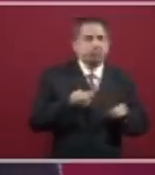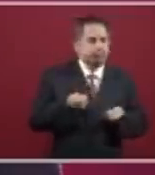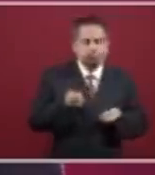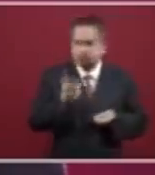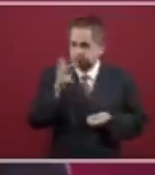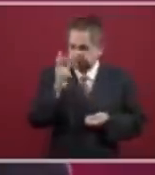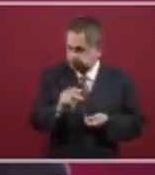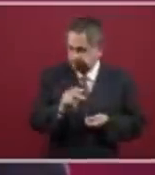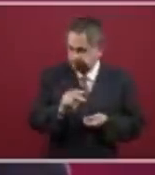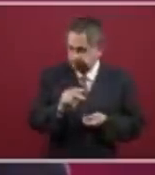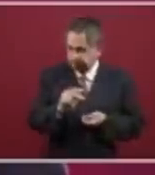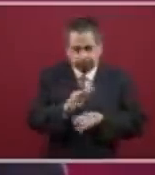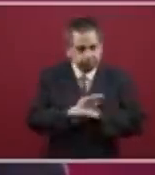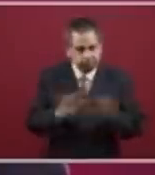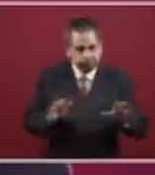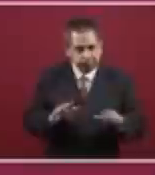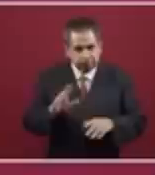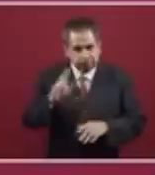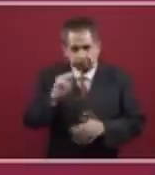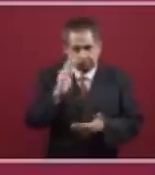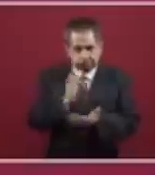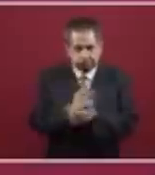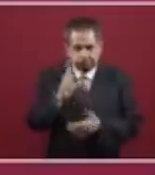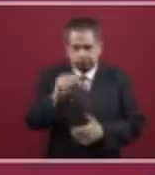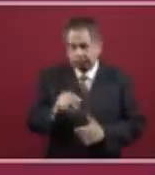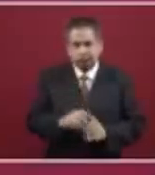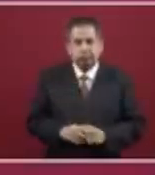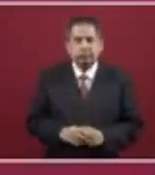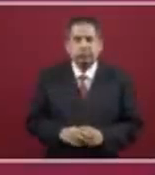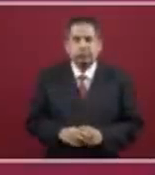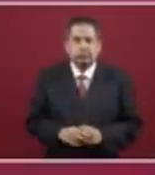Eso no.